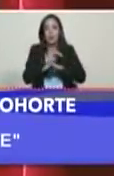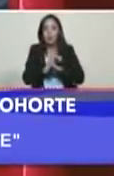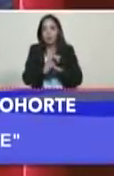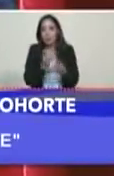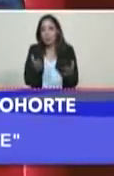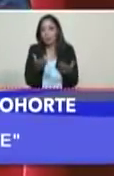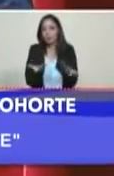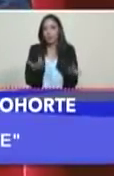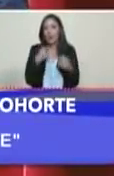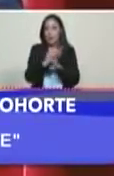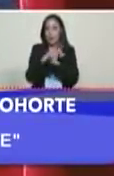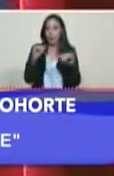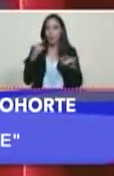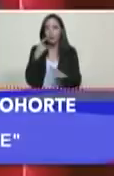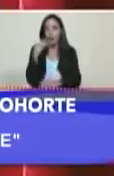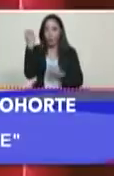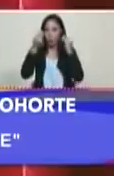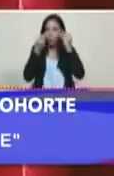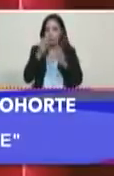norteamericano.